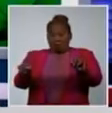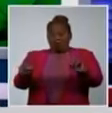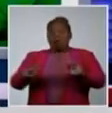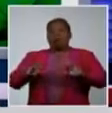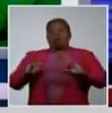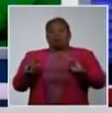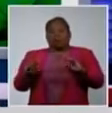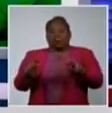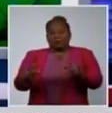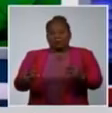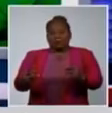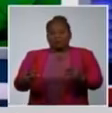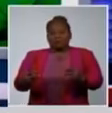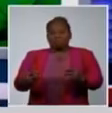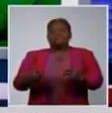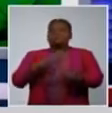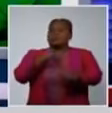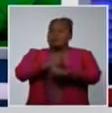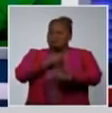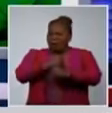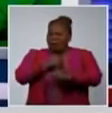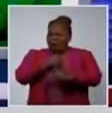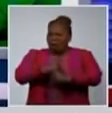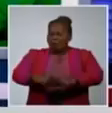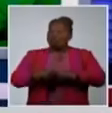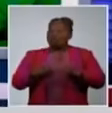se trabaja se trabaja